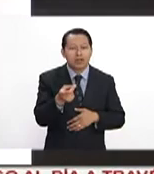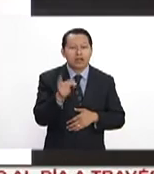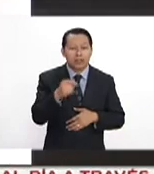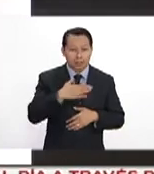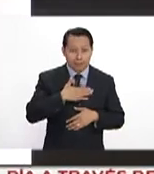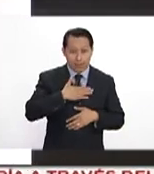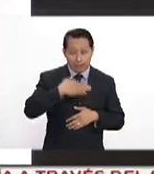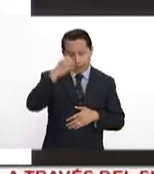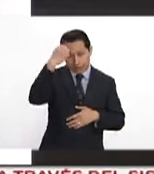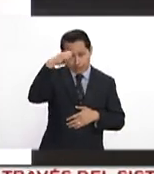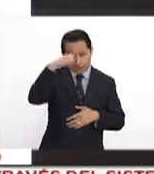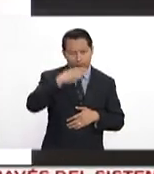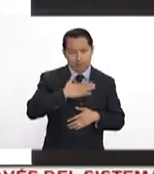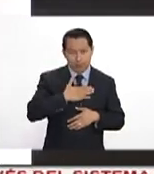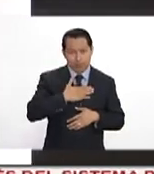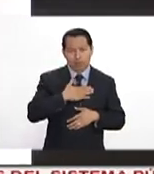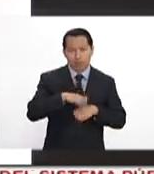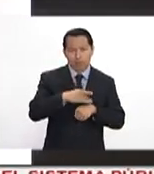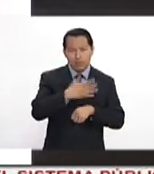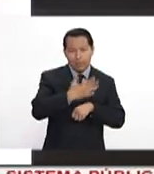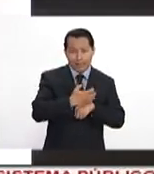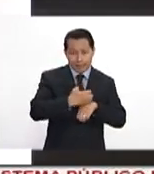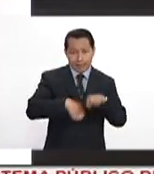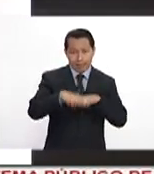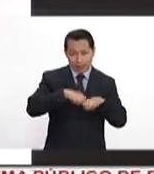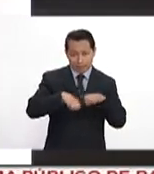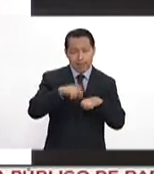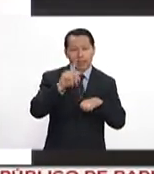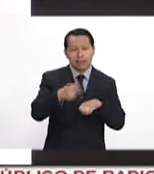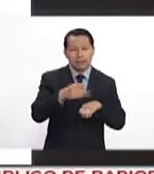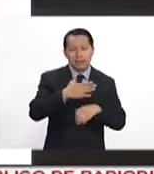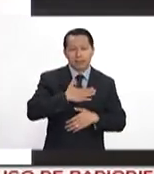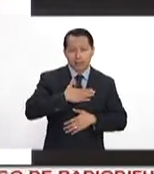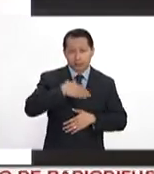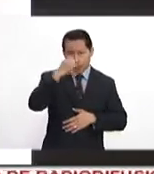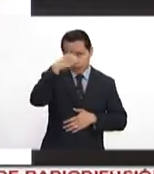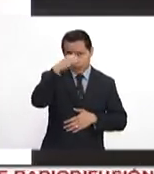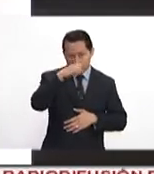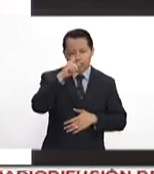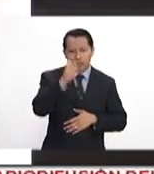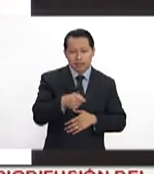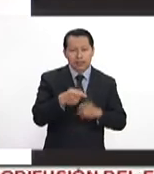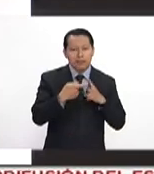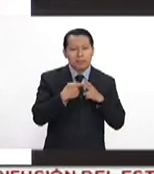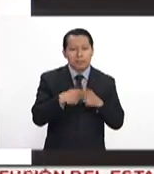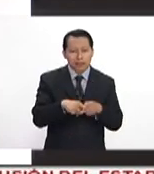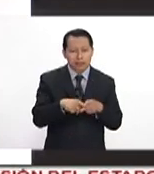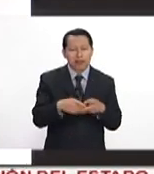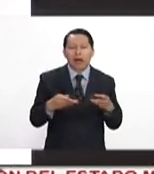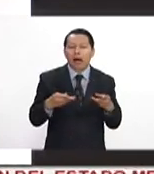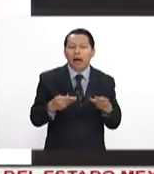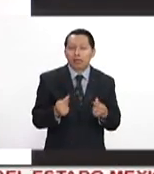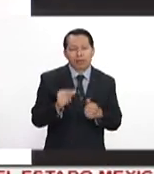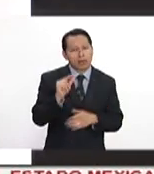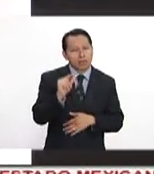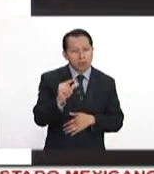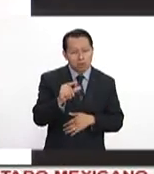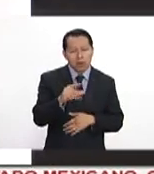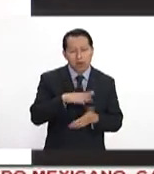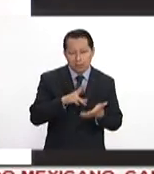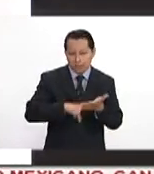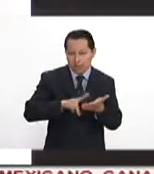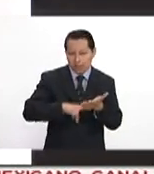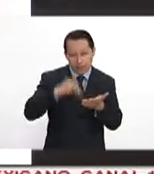mi experiencia, esta es mi quinta empresa ya, en mi experiencia es que comiencen sin gastar mucho, traten de validar